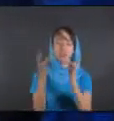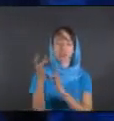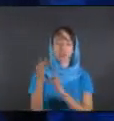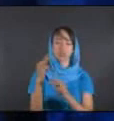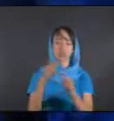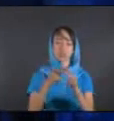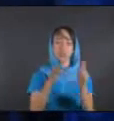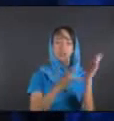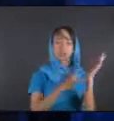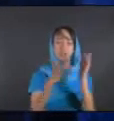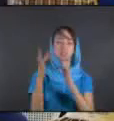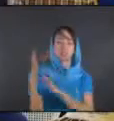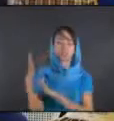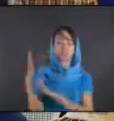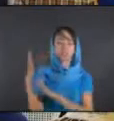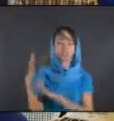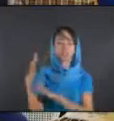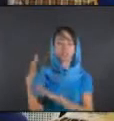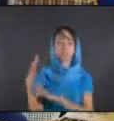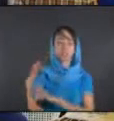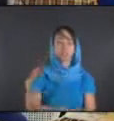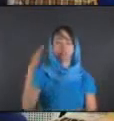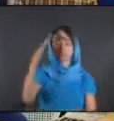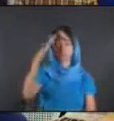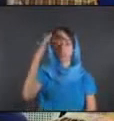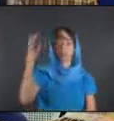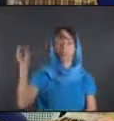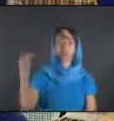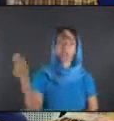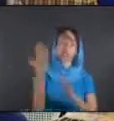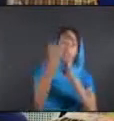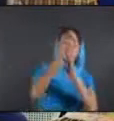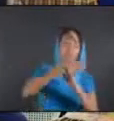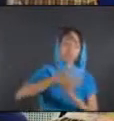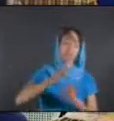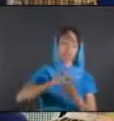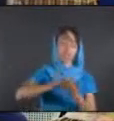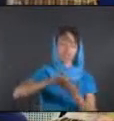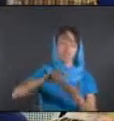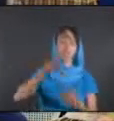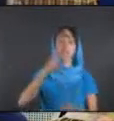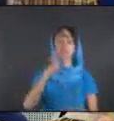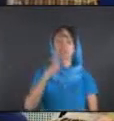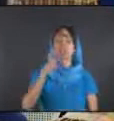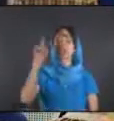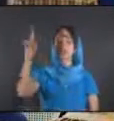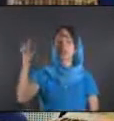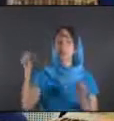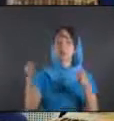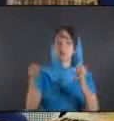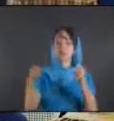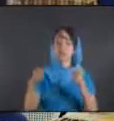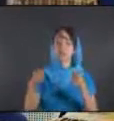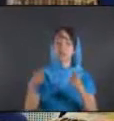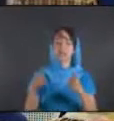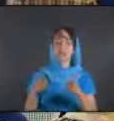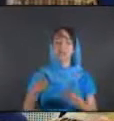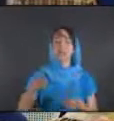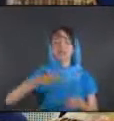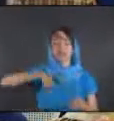estas puertas, Señor, en donde habrá de venir la restauración,